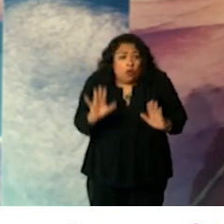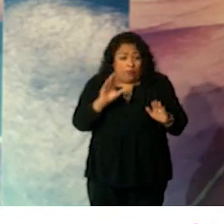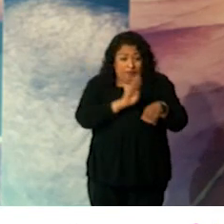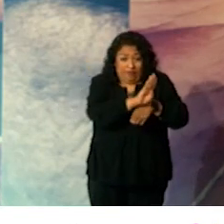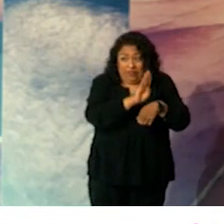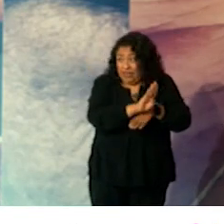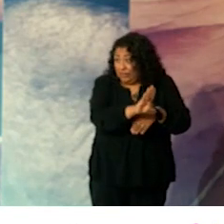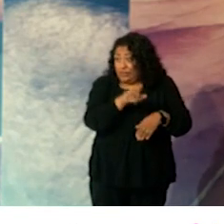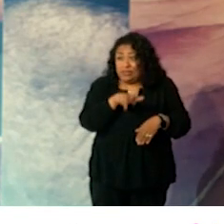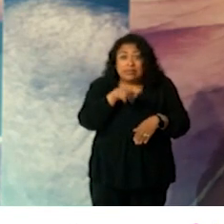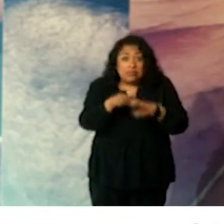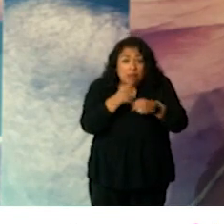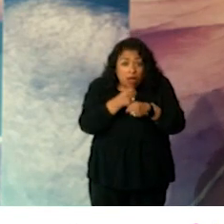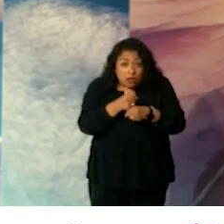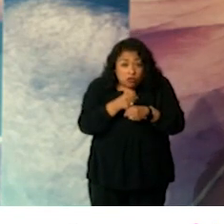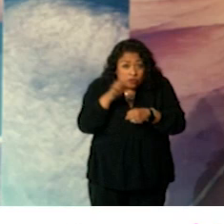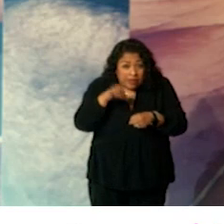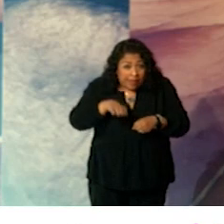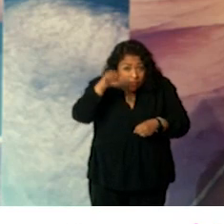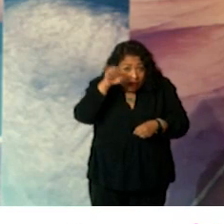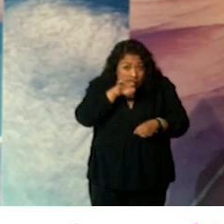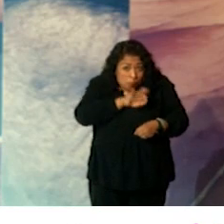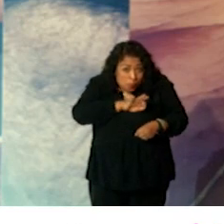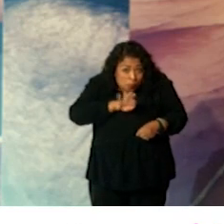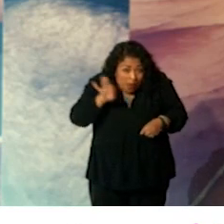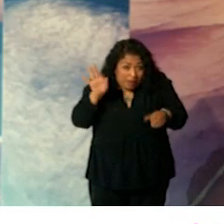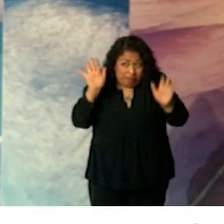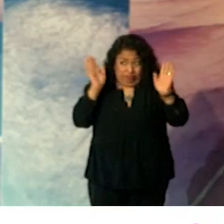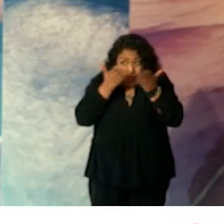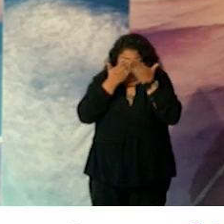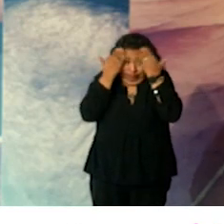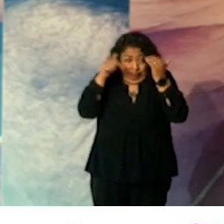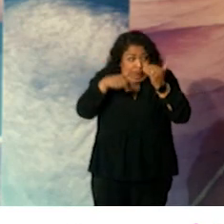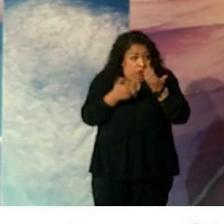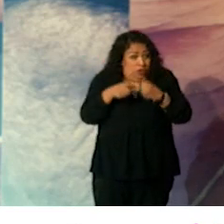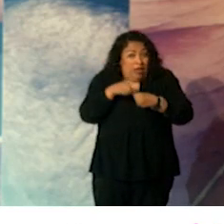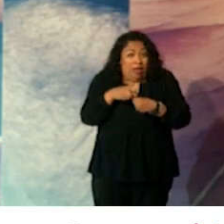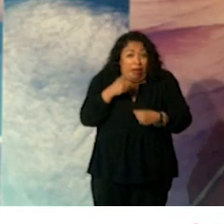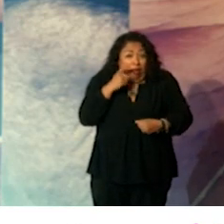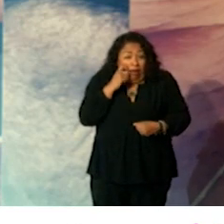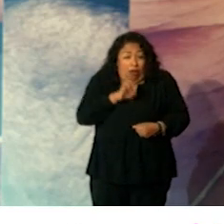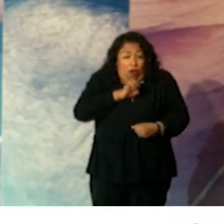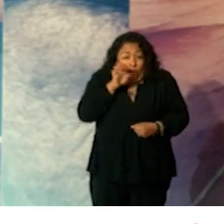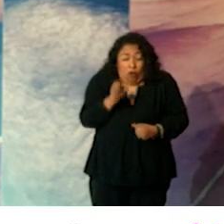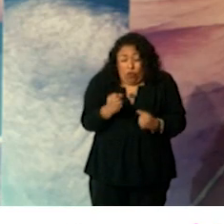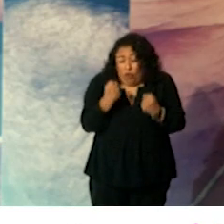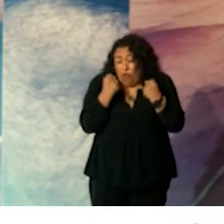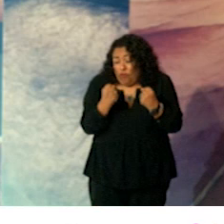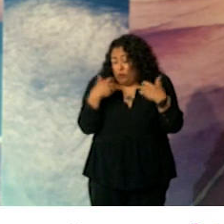Brasil 17 años, ¿no? Porque estamos en una sociedad con un racismo estructural